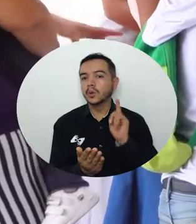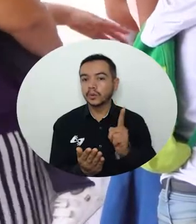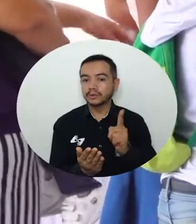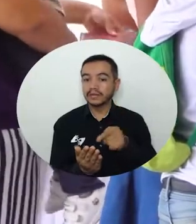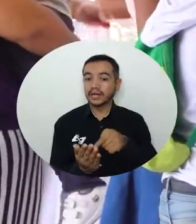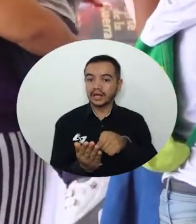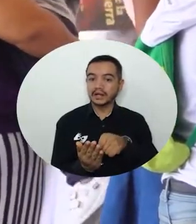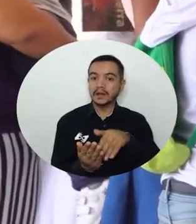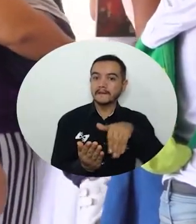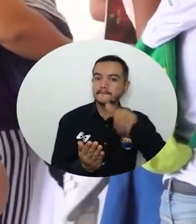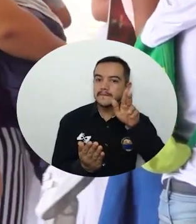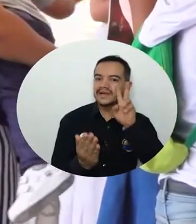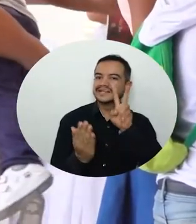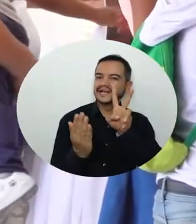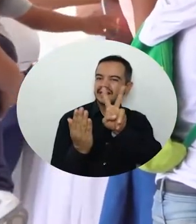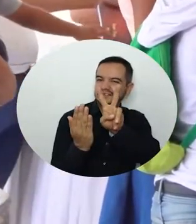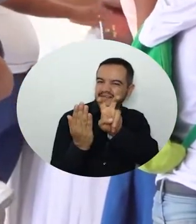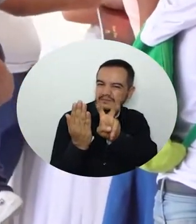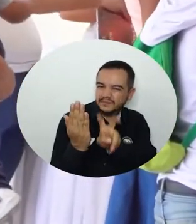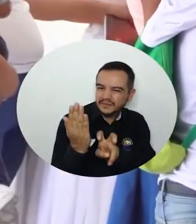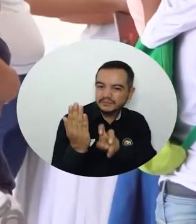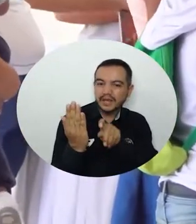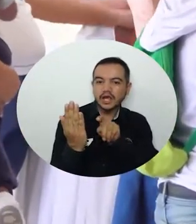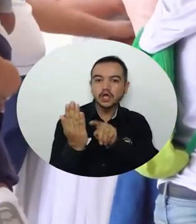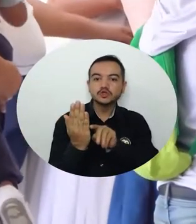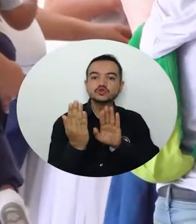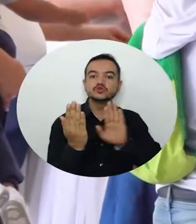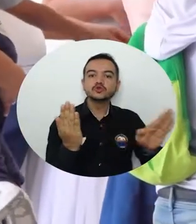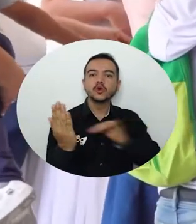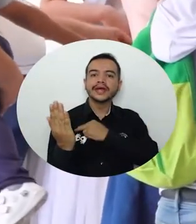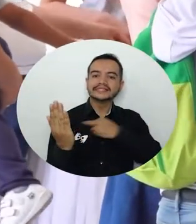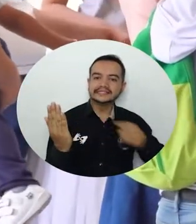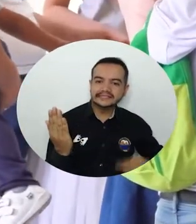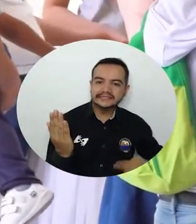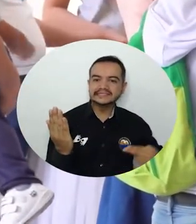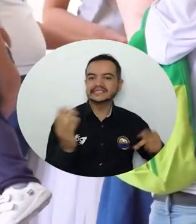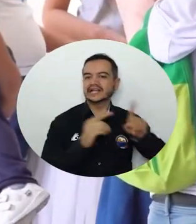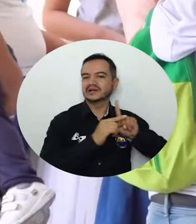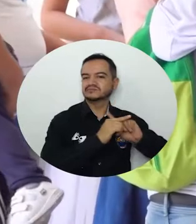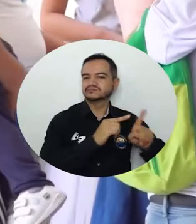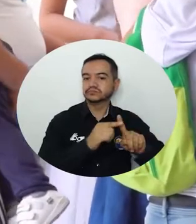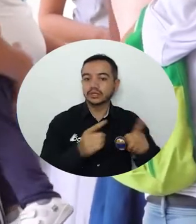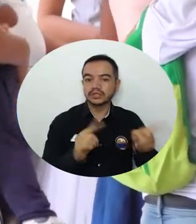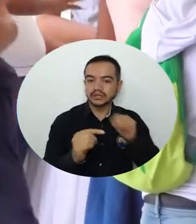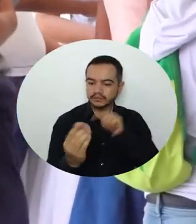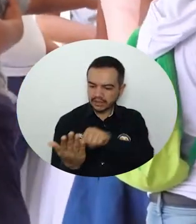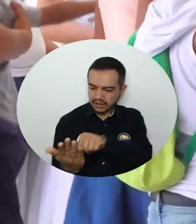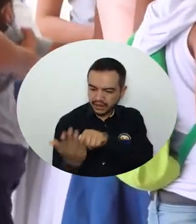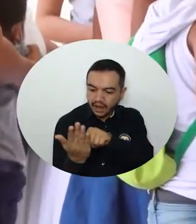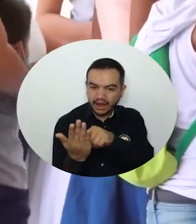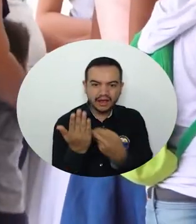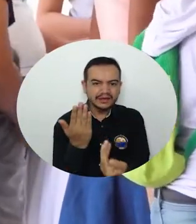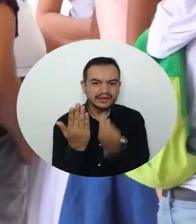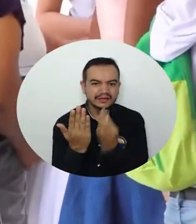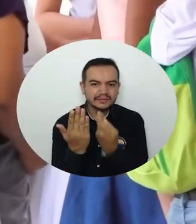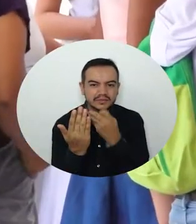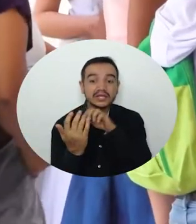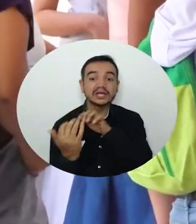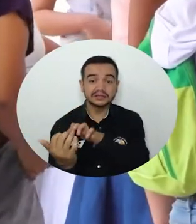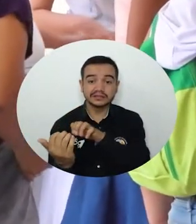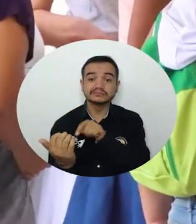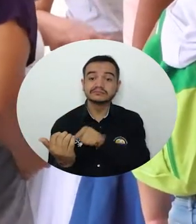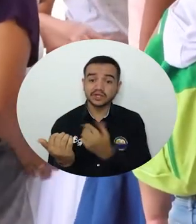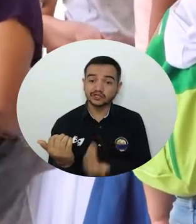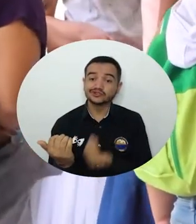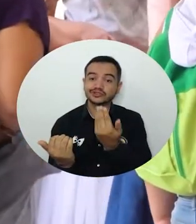Porque además que tiene bastante temática oriental, esto enseña un poco sobre la guerra y además eso es